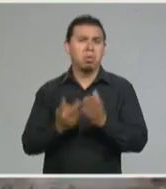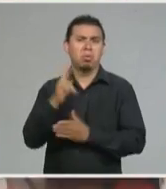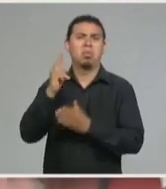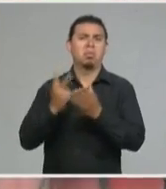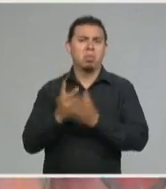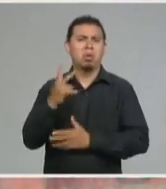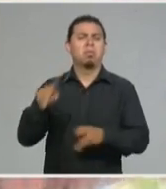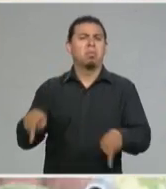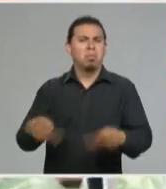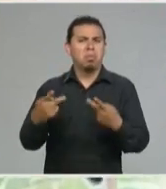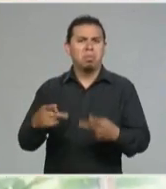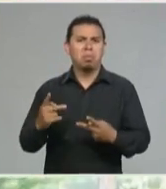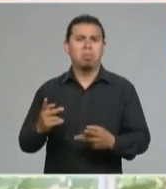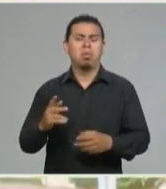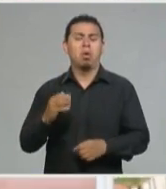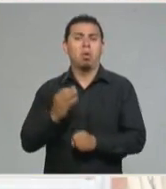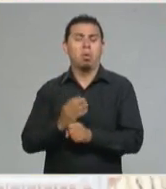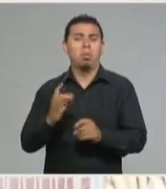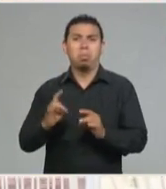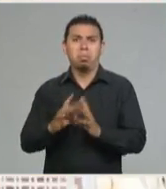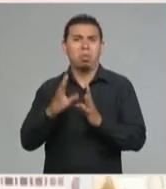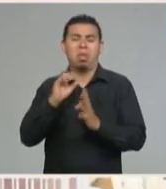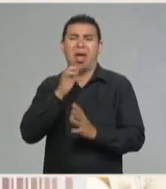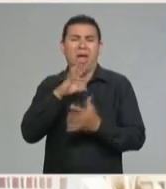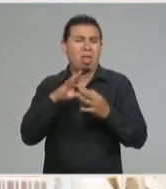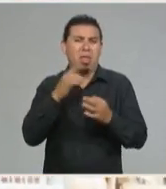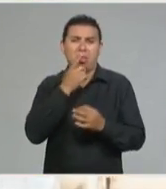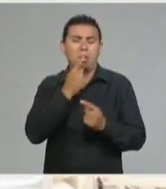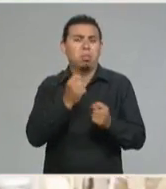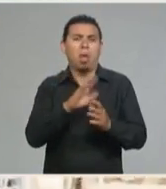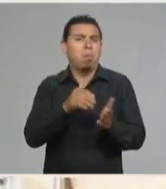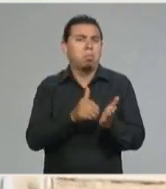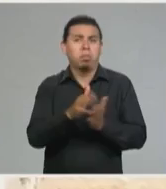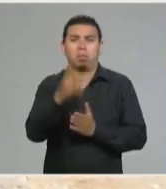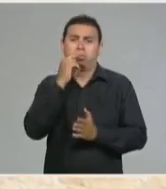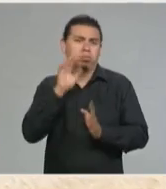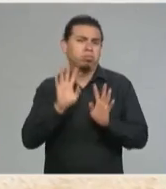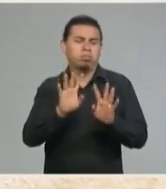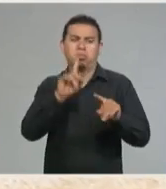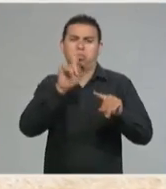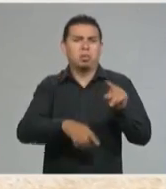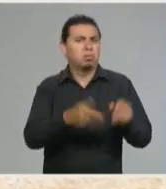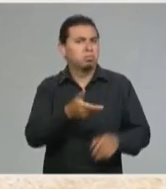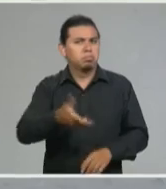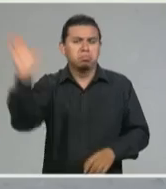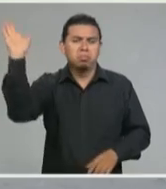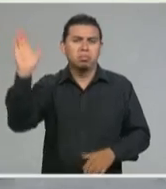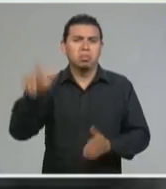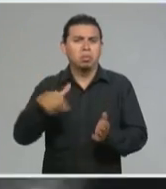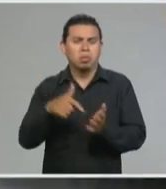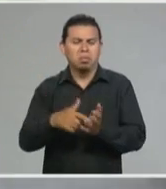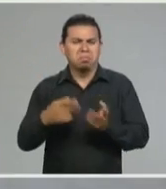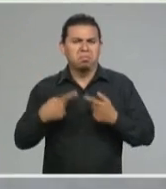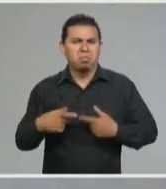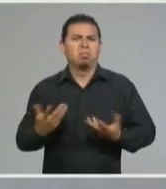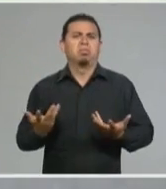y de manera inesperada, sin explicación alguna y con la presencia de la policía, fueron removidos de sus lugares. Sin